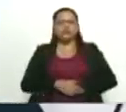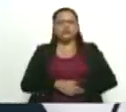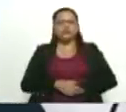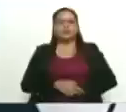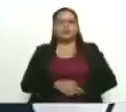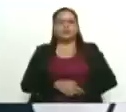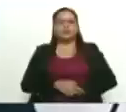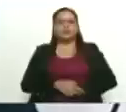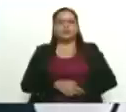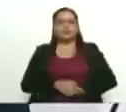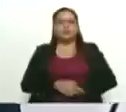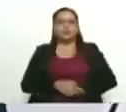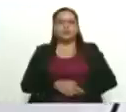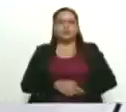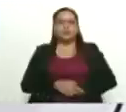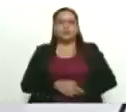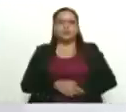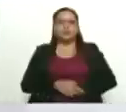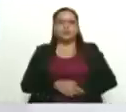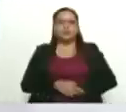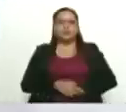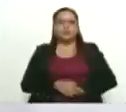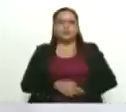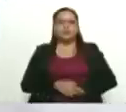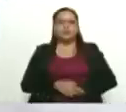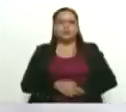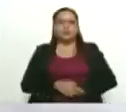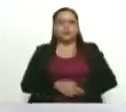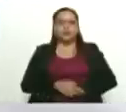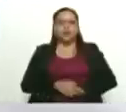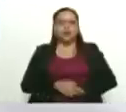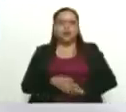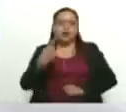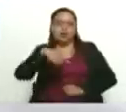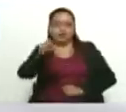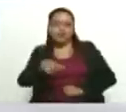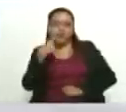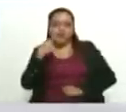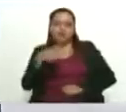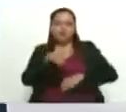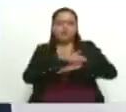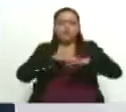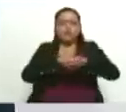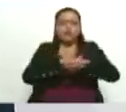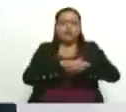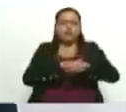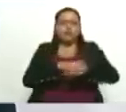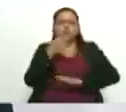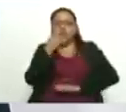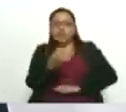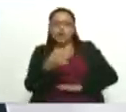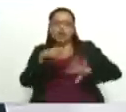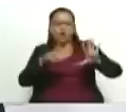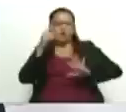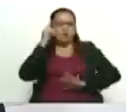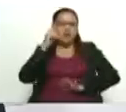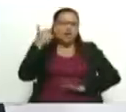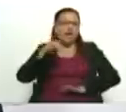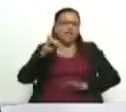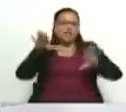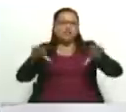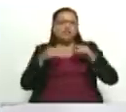Borrell todavía no ha pedido disculpas por haber dicho que en 8 días iban a reconocer a ese señor como presidente interino de Venezuela.